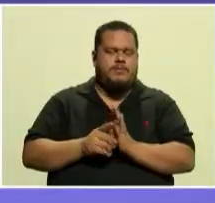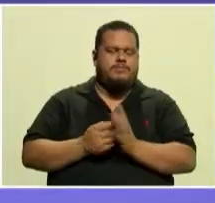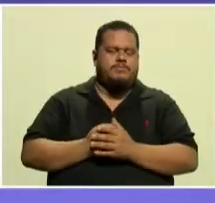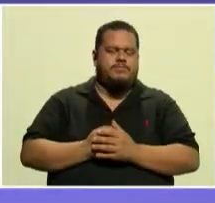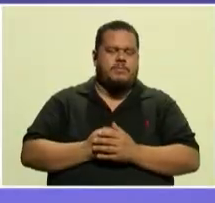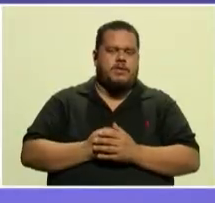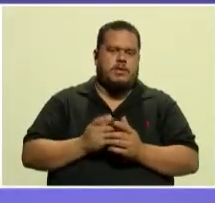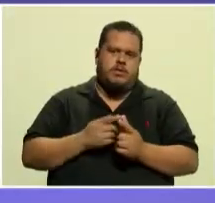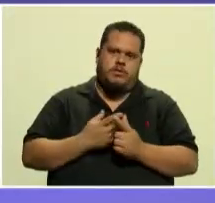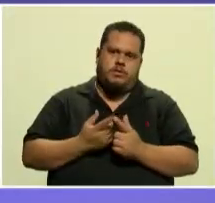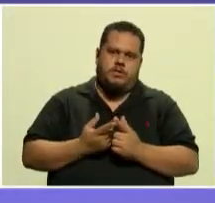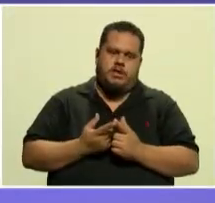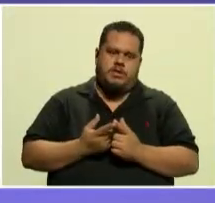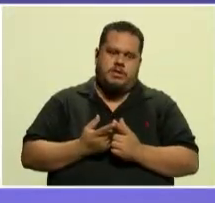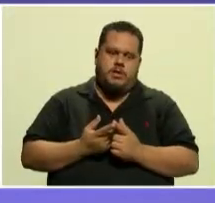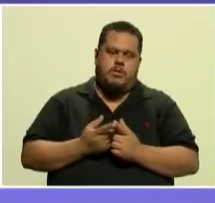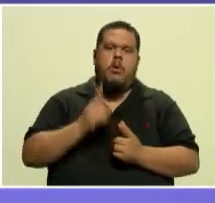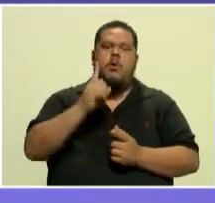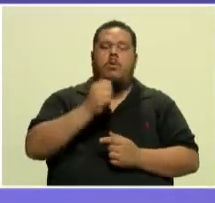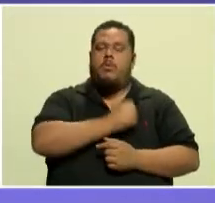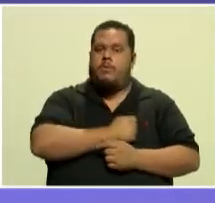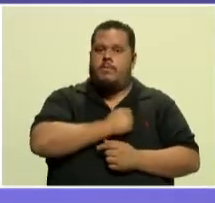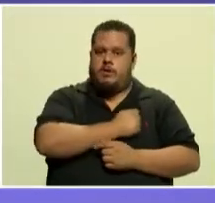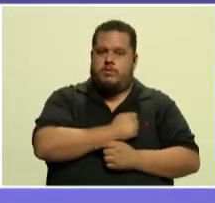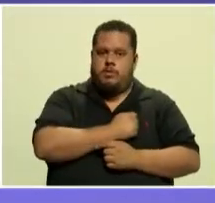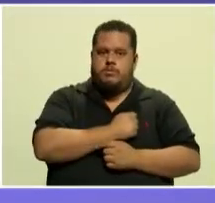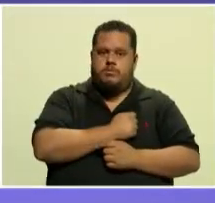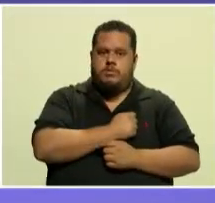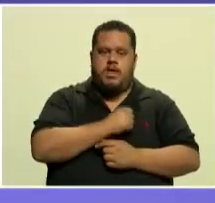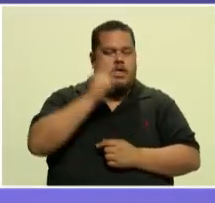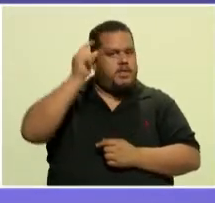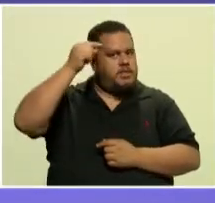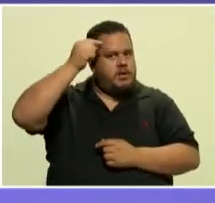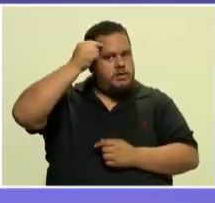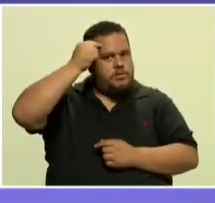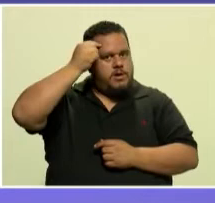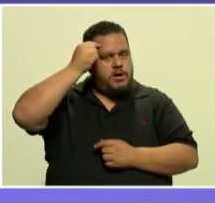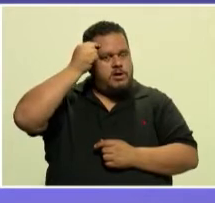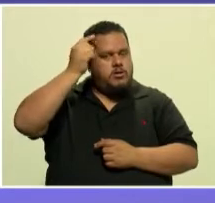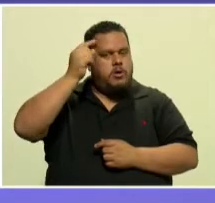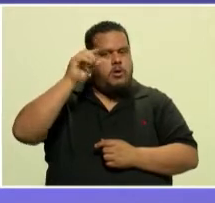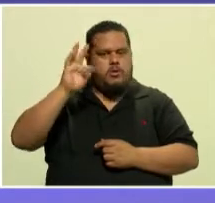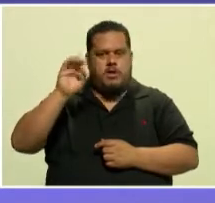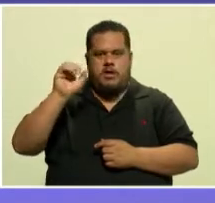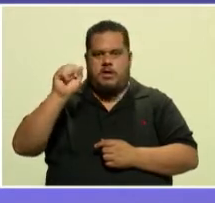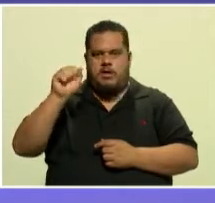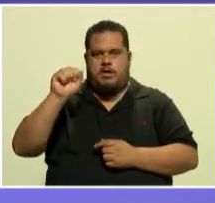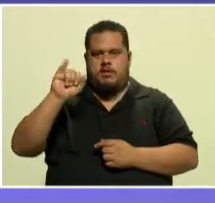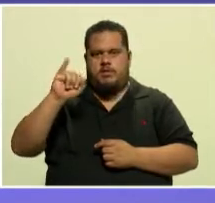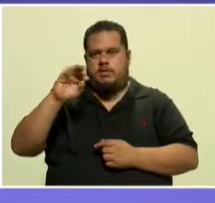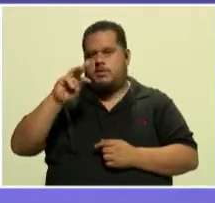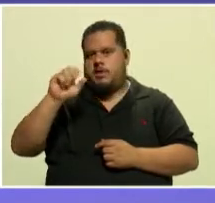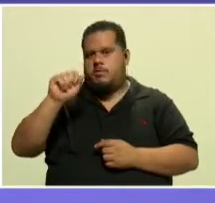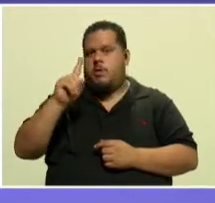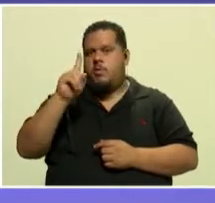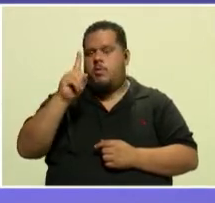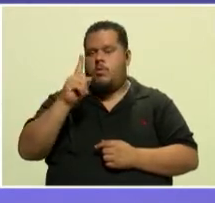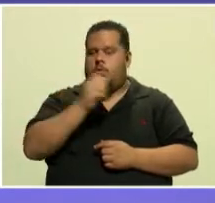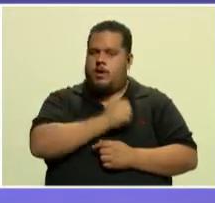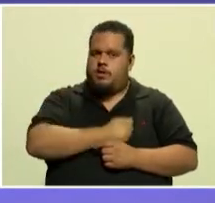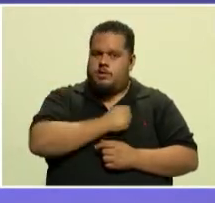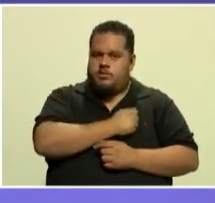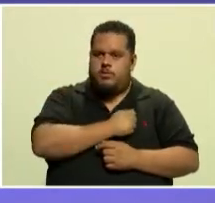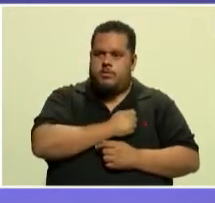Sí. Entonces hubo un perdón del gobierno taiwanés, también una disculpa. A la